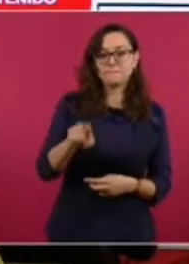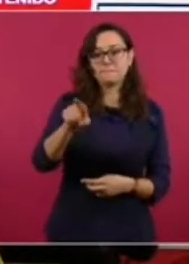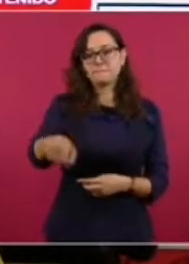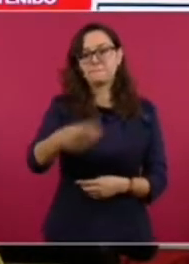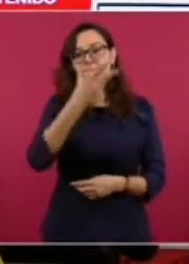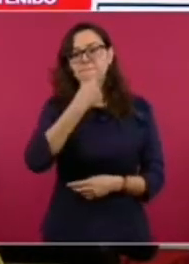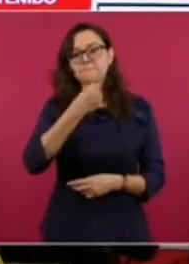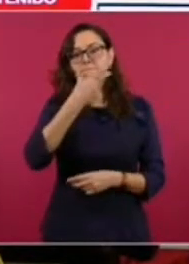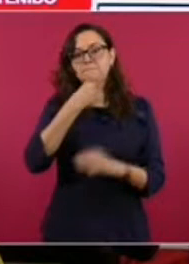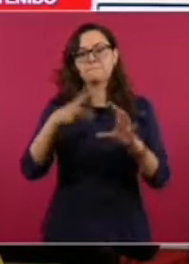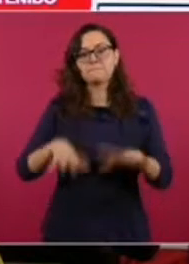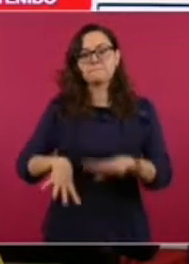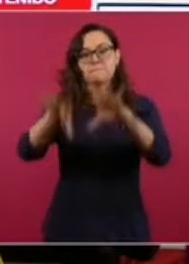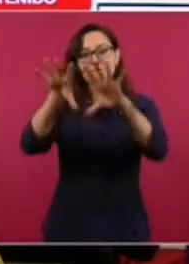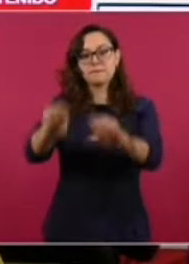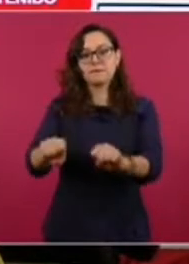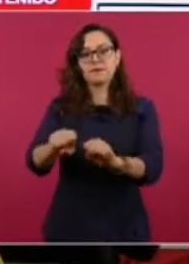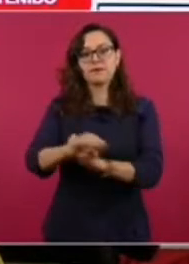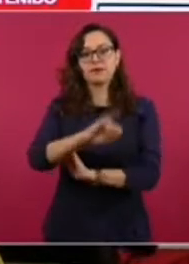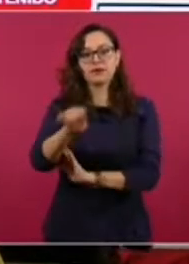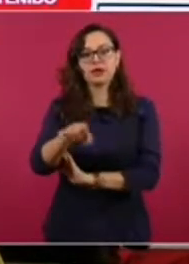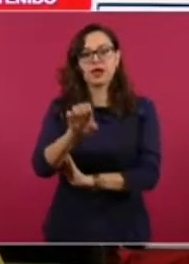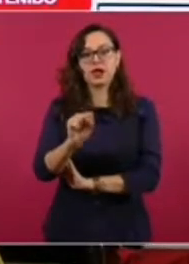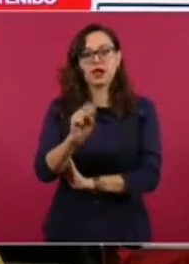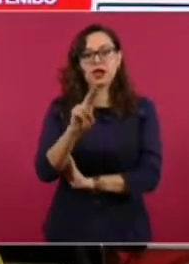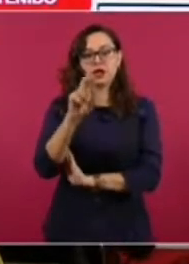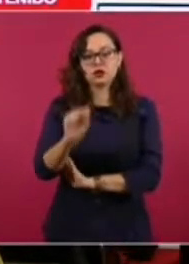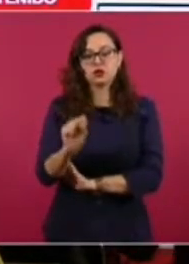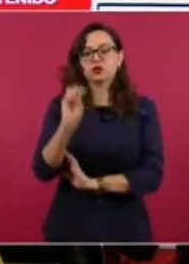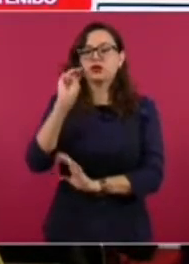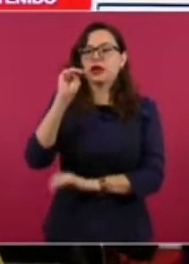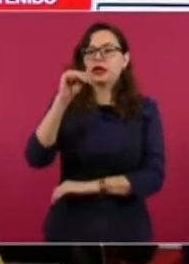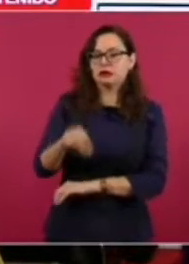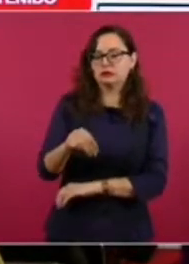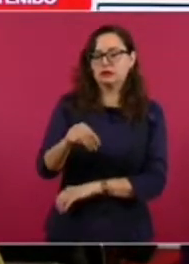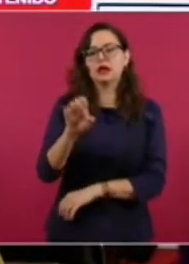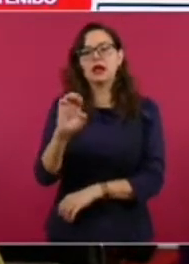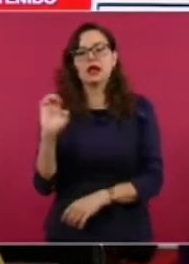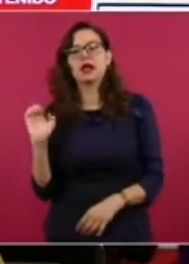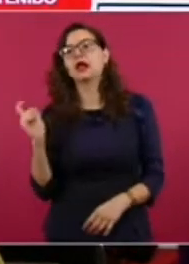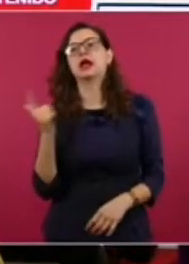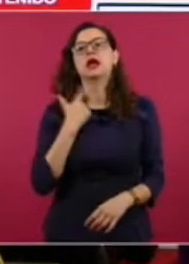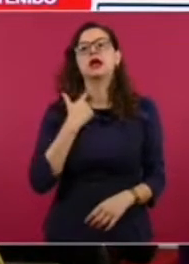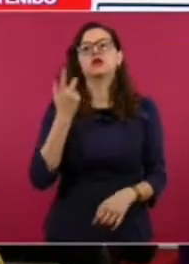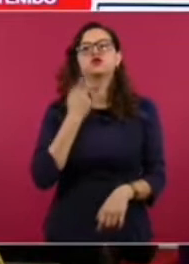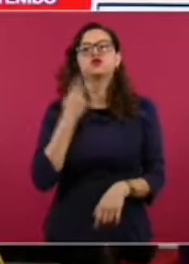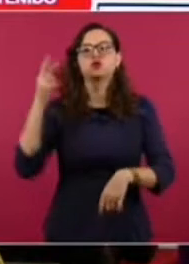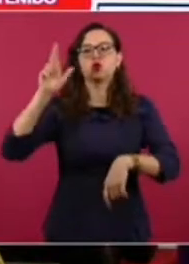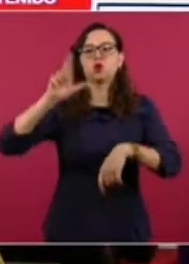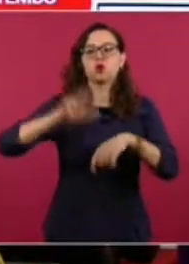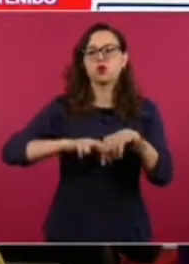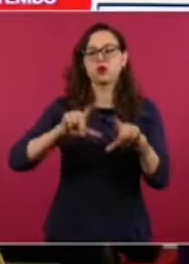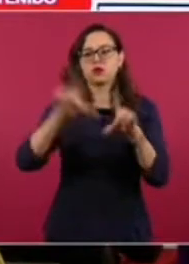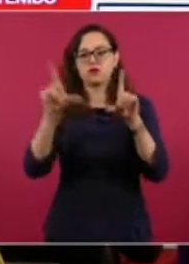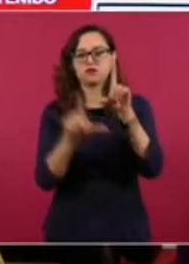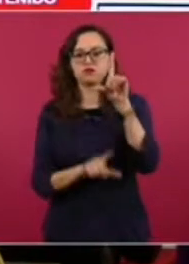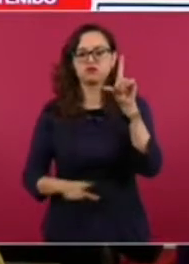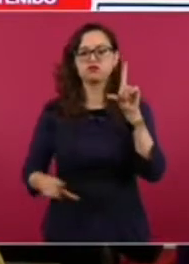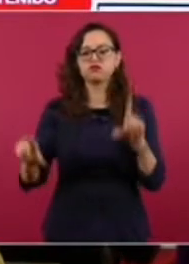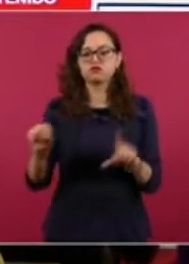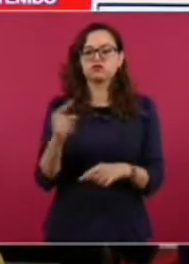aprensión lograron la detención de jesús m ex procurador general de la república tras cumplimentar